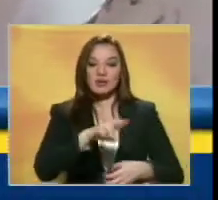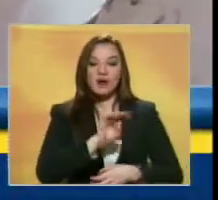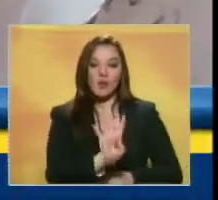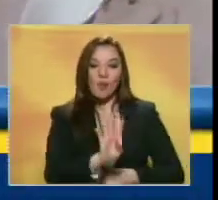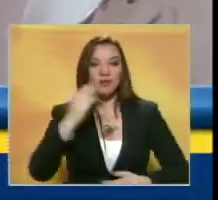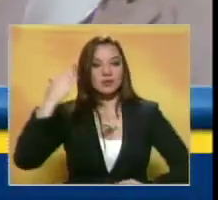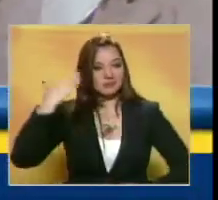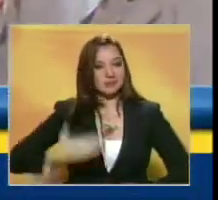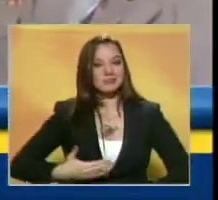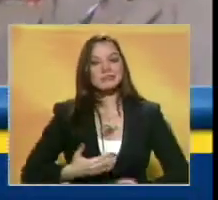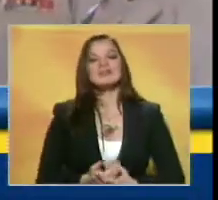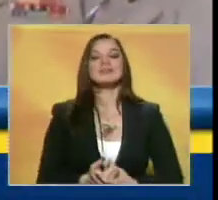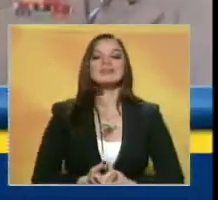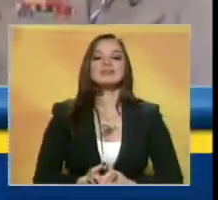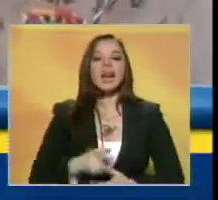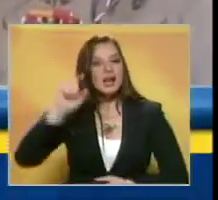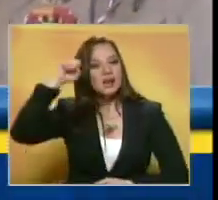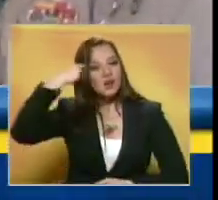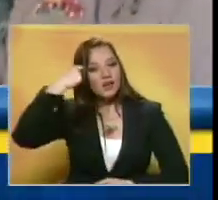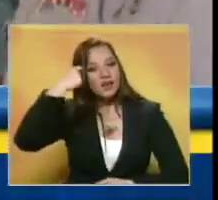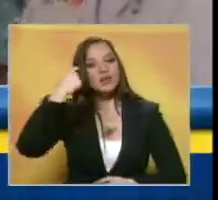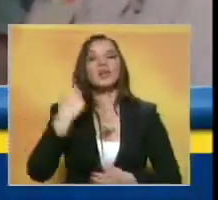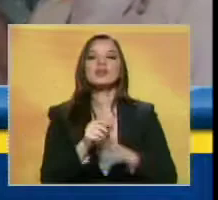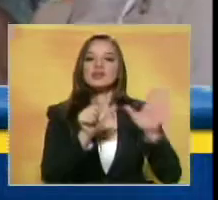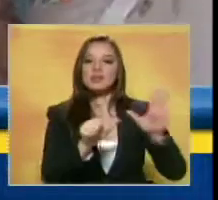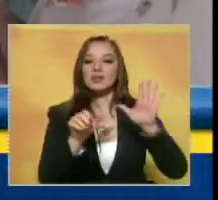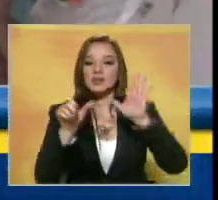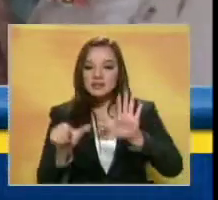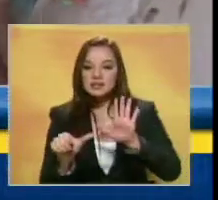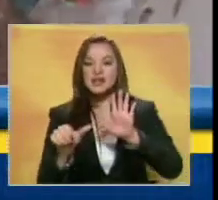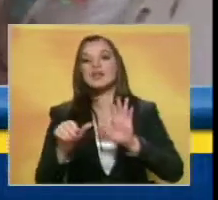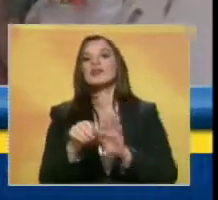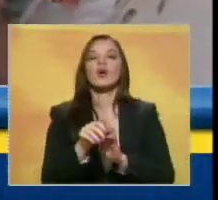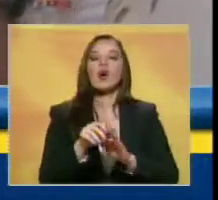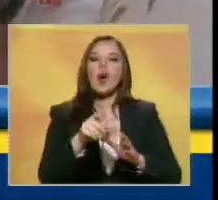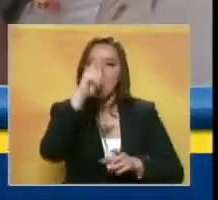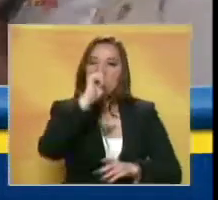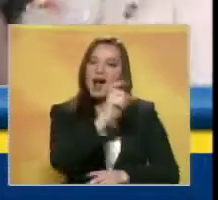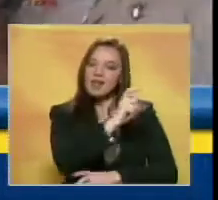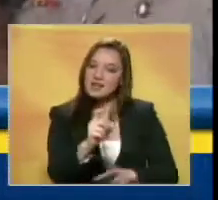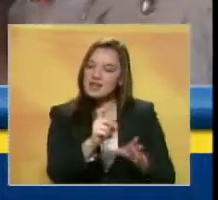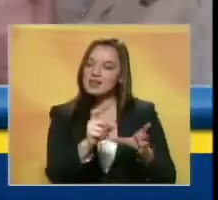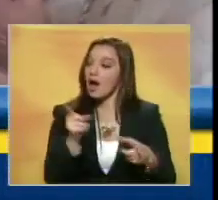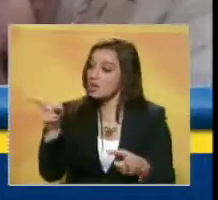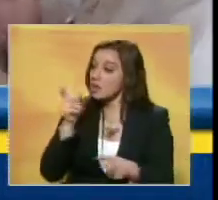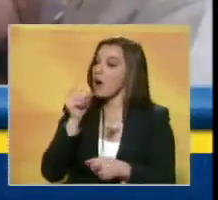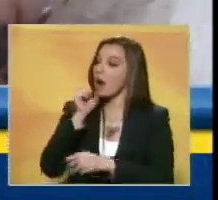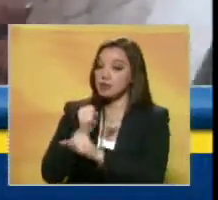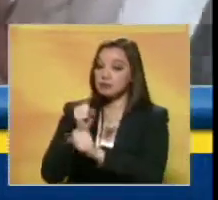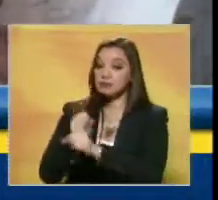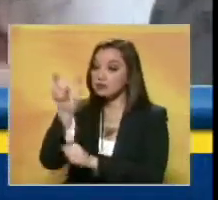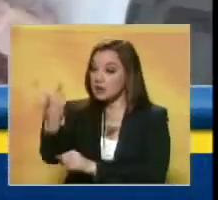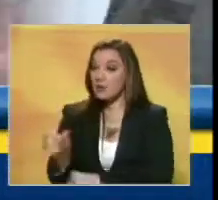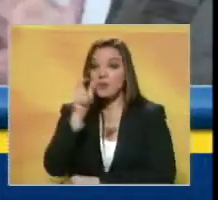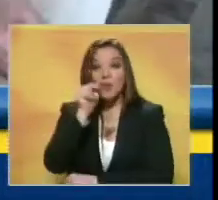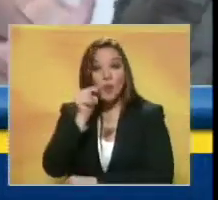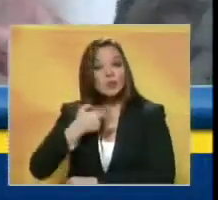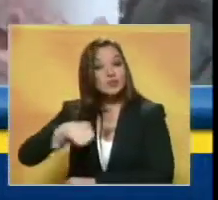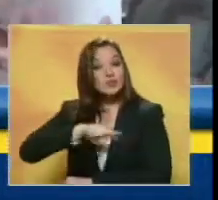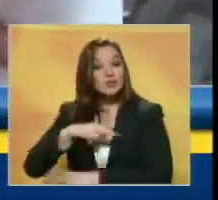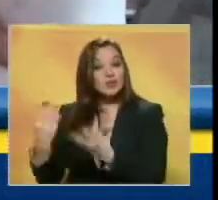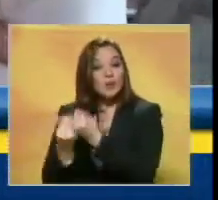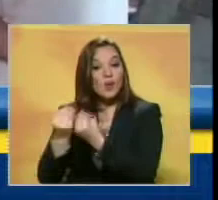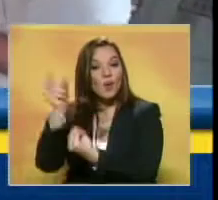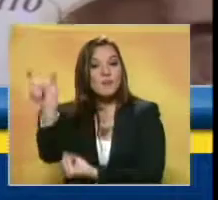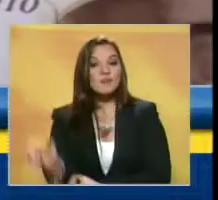de la conmemoración del 77º aniversario de la institución, reconoció el trabajo periodístico realizado por nuestro